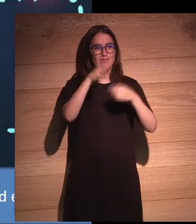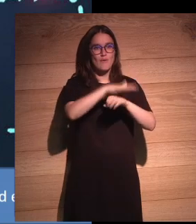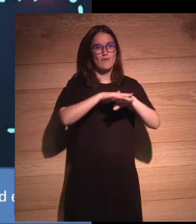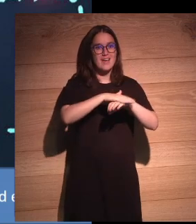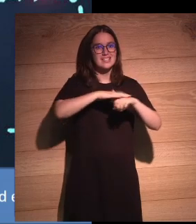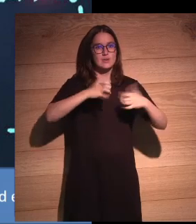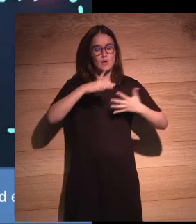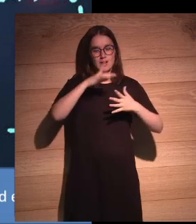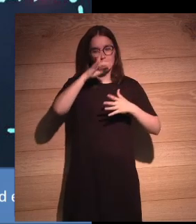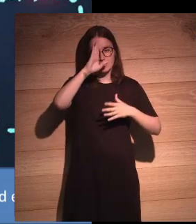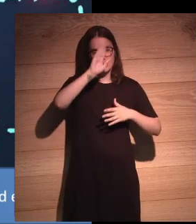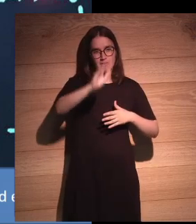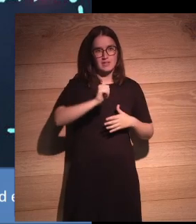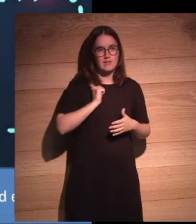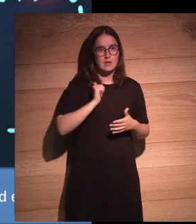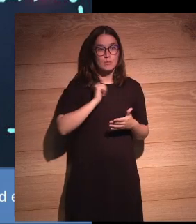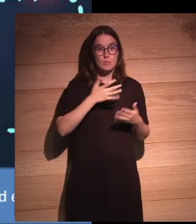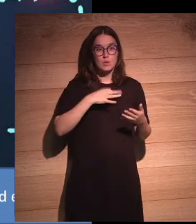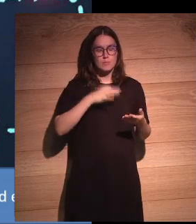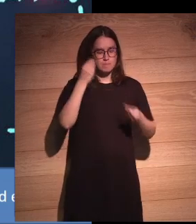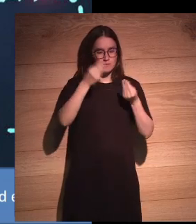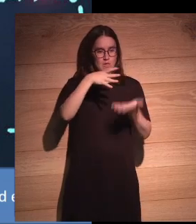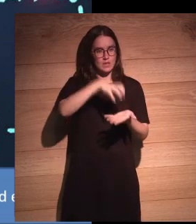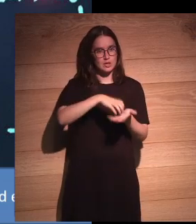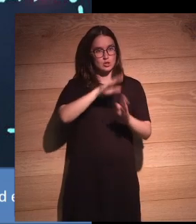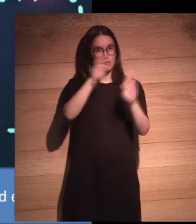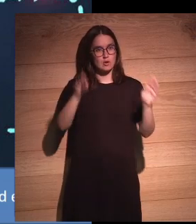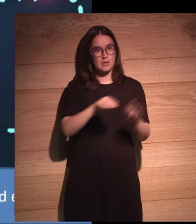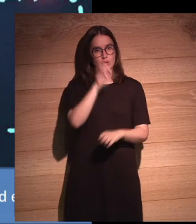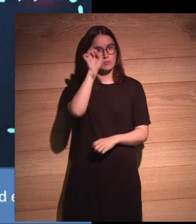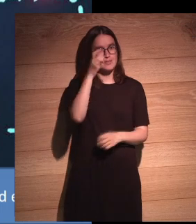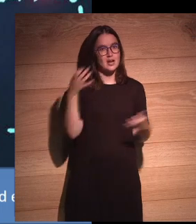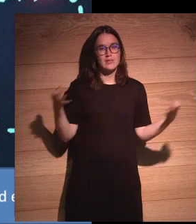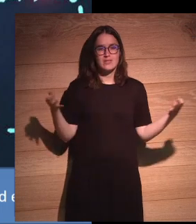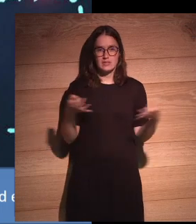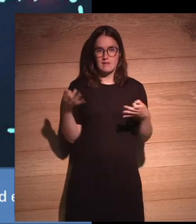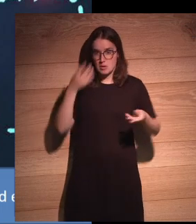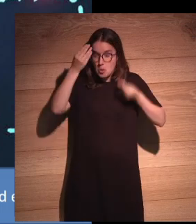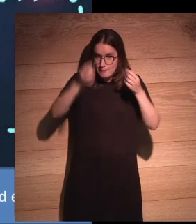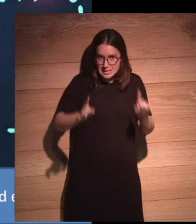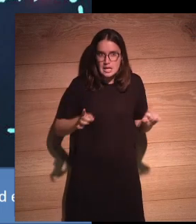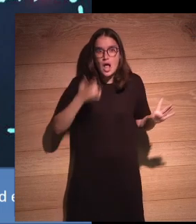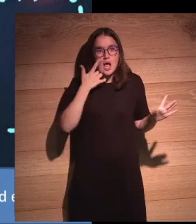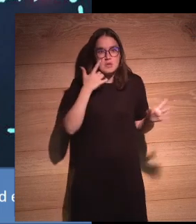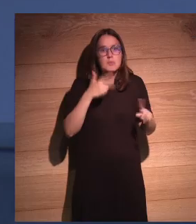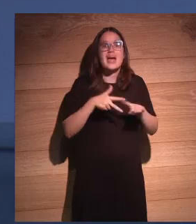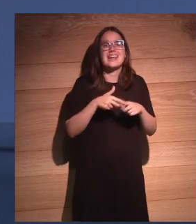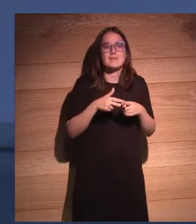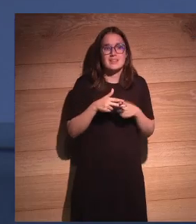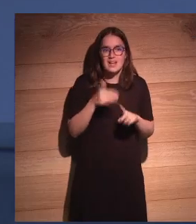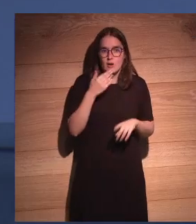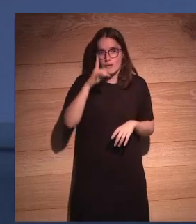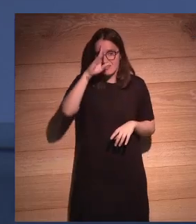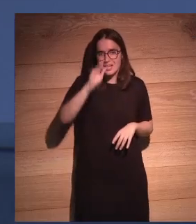Y ahí podemos pensar en los centros donde se forman los docentes. ¿No creéis que deberían tener esas herramientas de